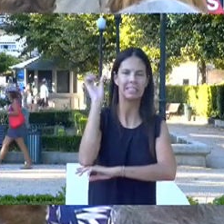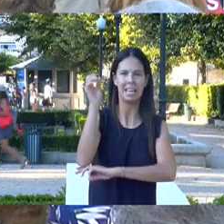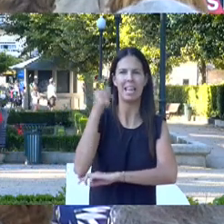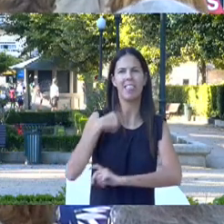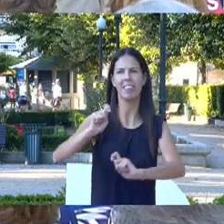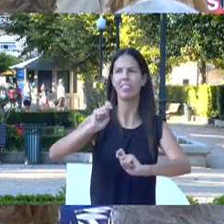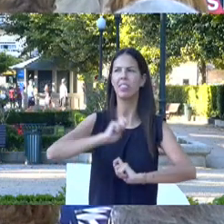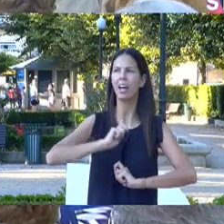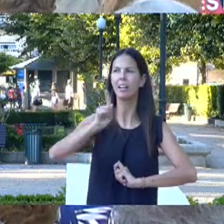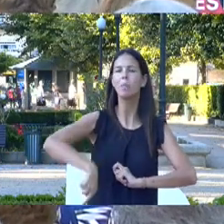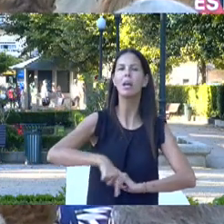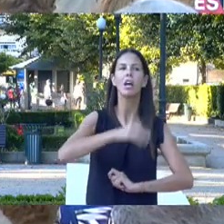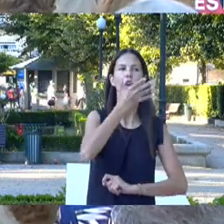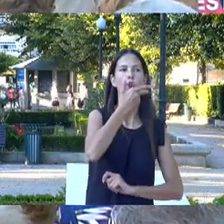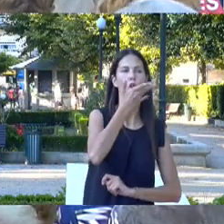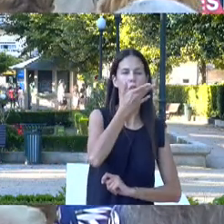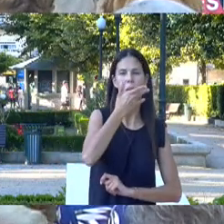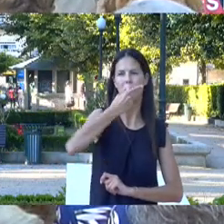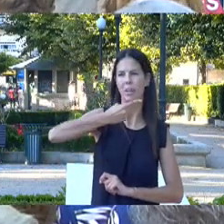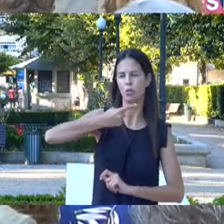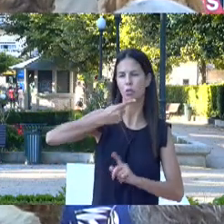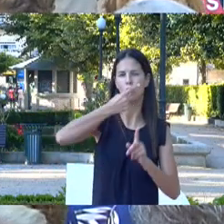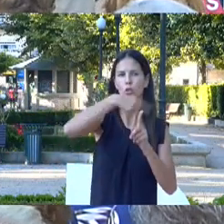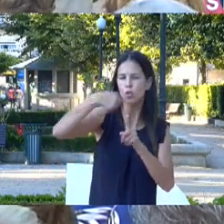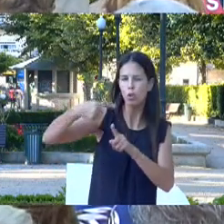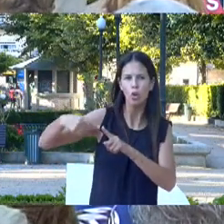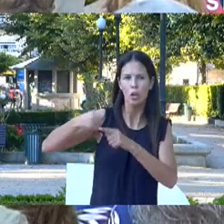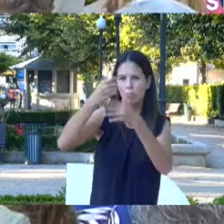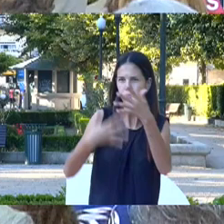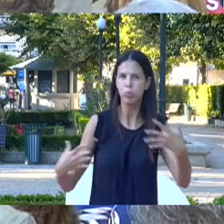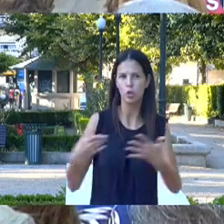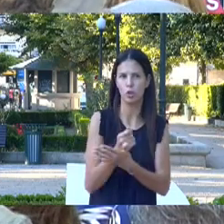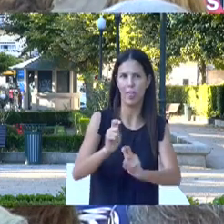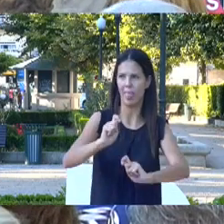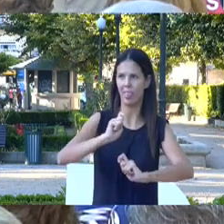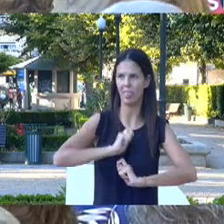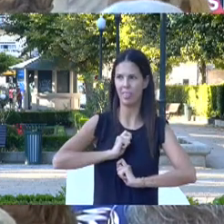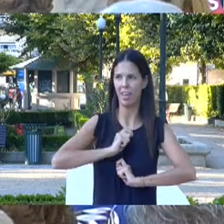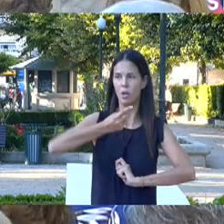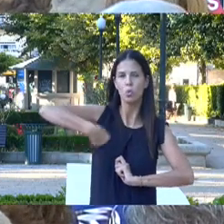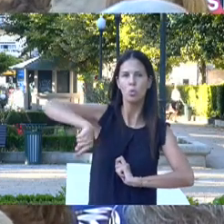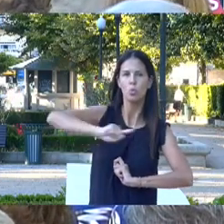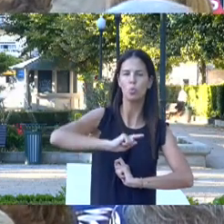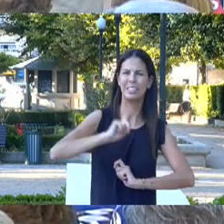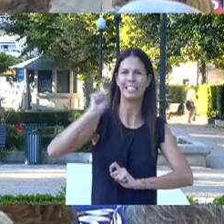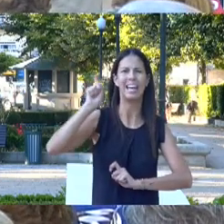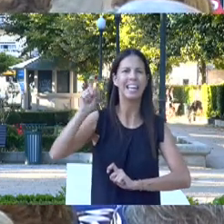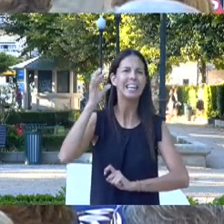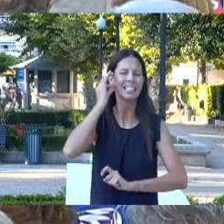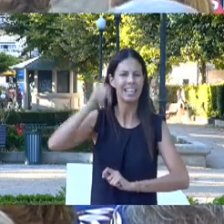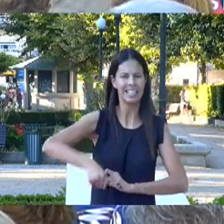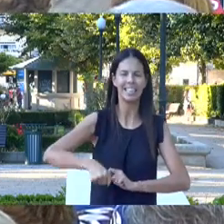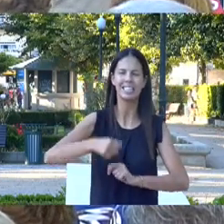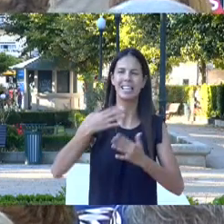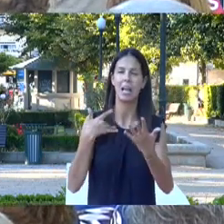dar coñecemento de todas as cousas que nos van a trasladar da nosa querida Ernestina aquí nesta Alameda